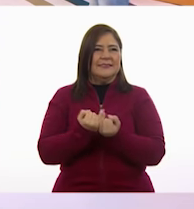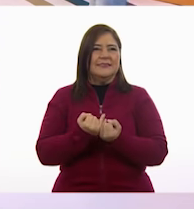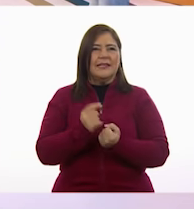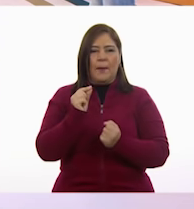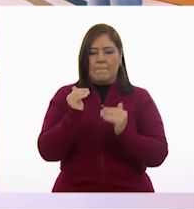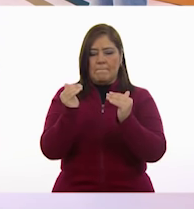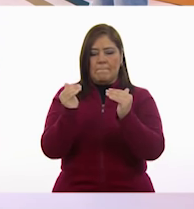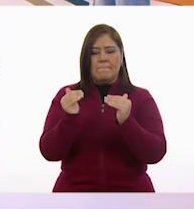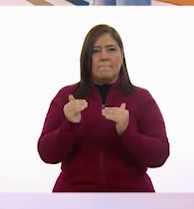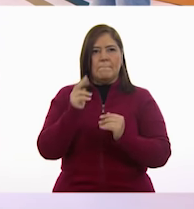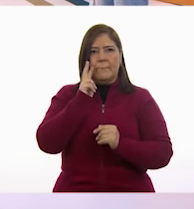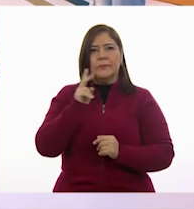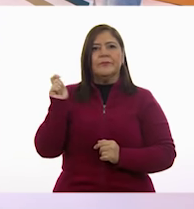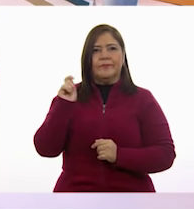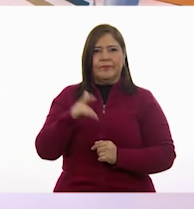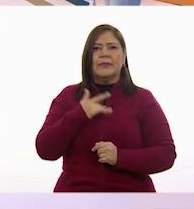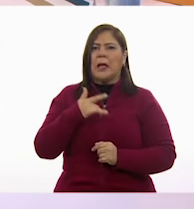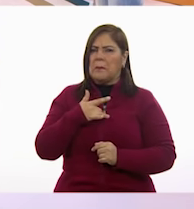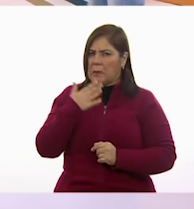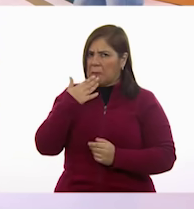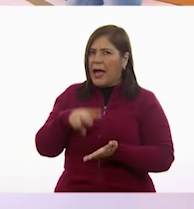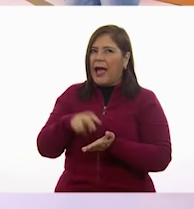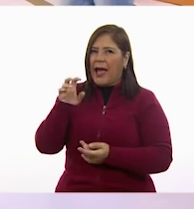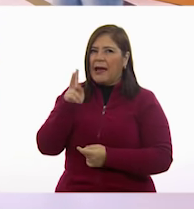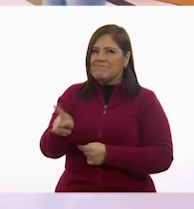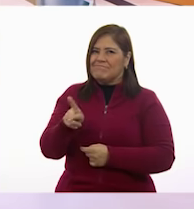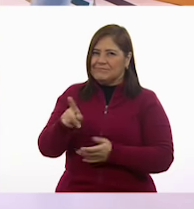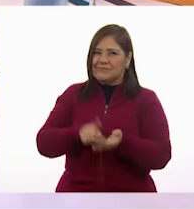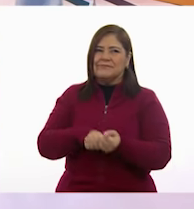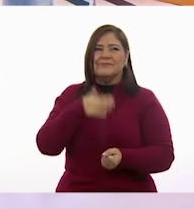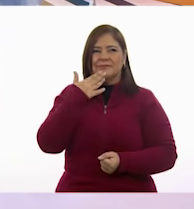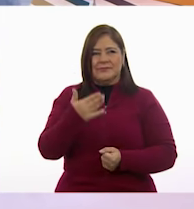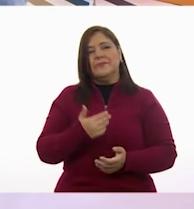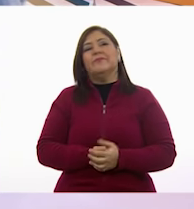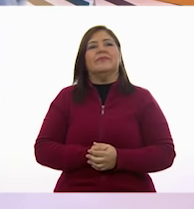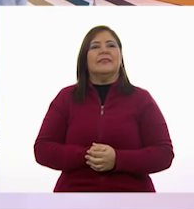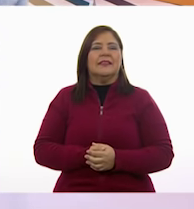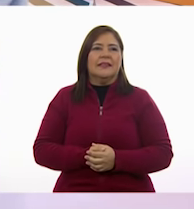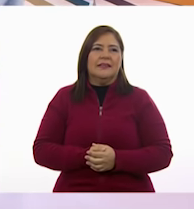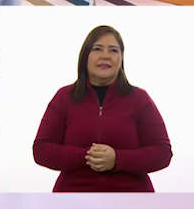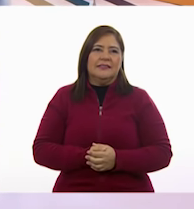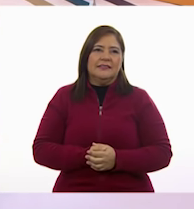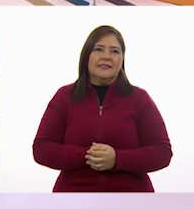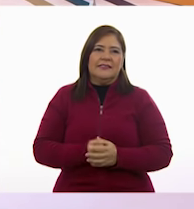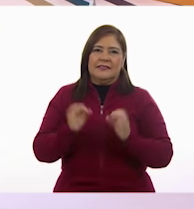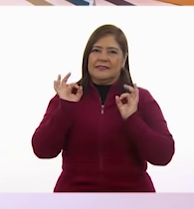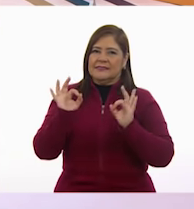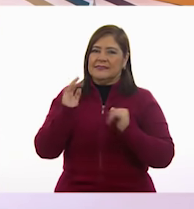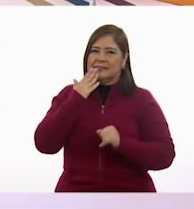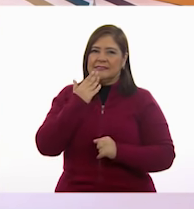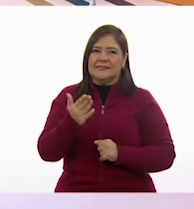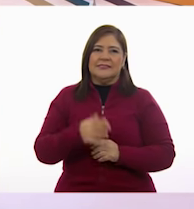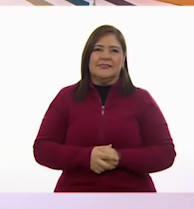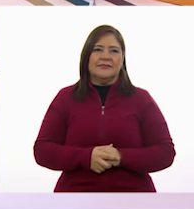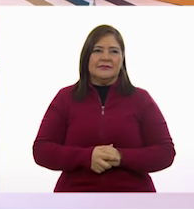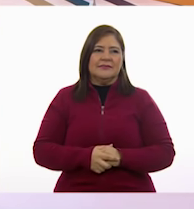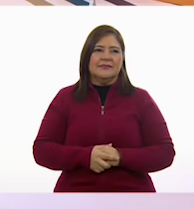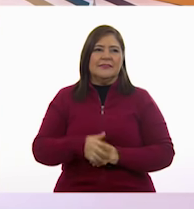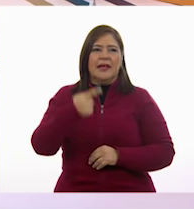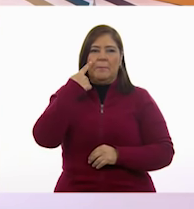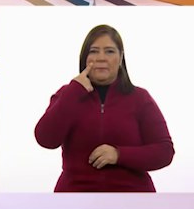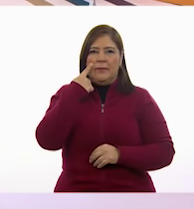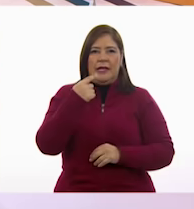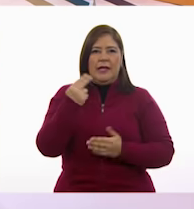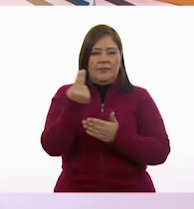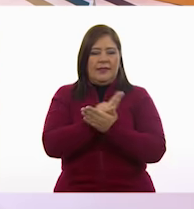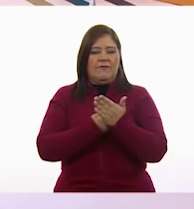Como si estuvieras brincando. Ah, muy bien. ¿Cómo así? Entonces... ¿Cómo así? Ah, excelente. Vamos a